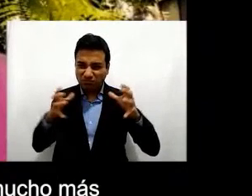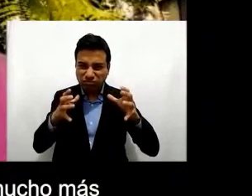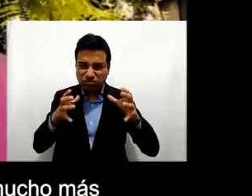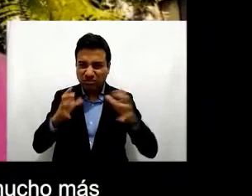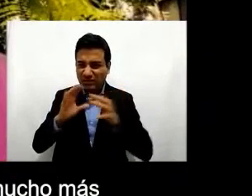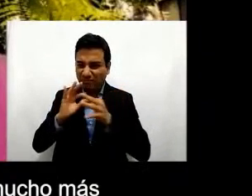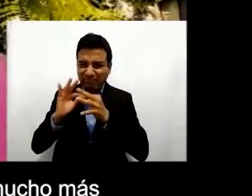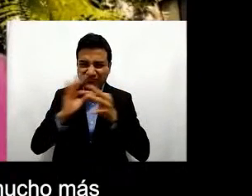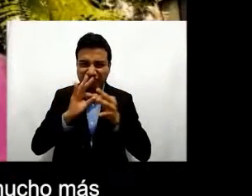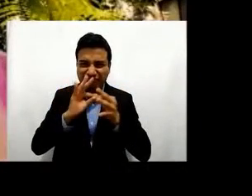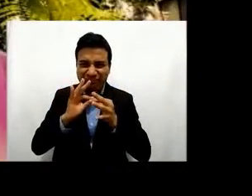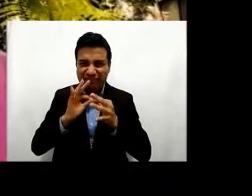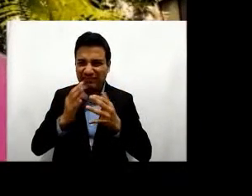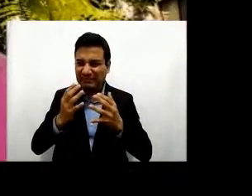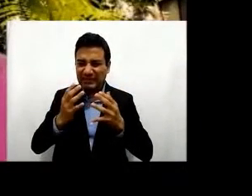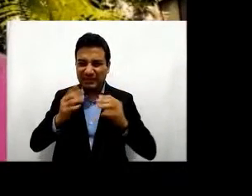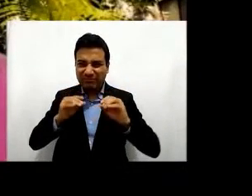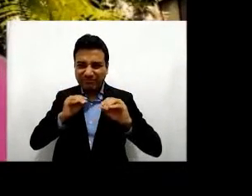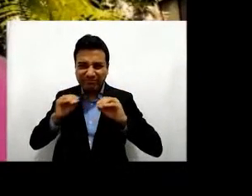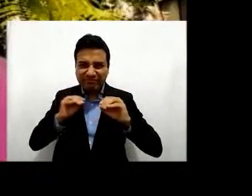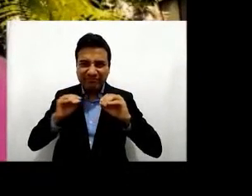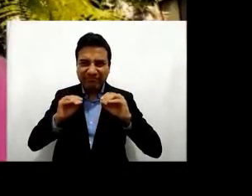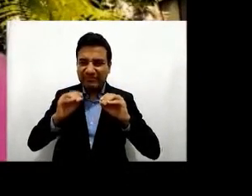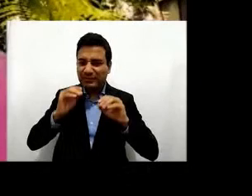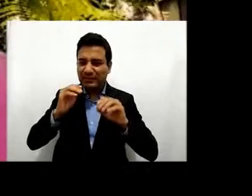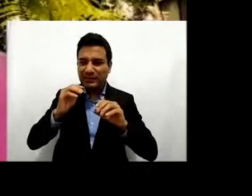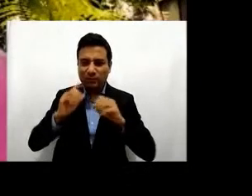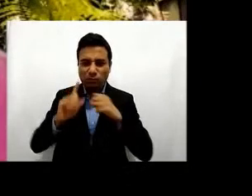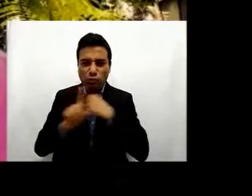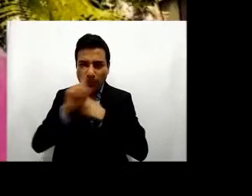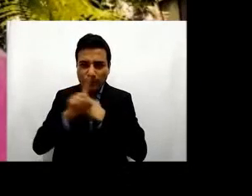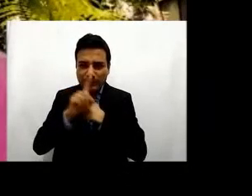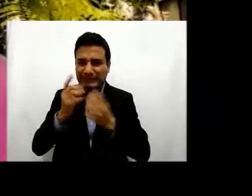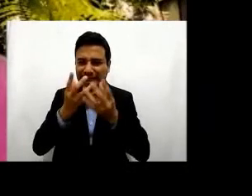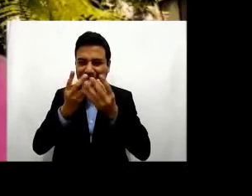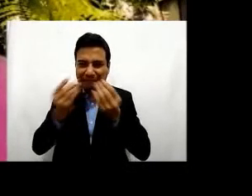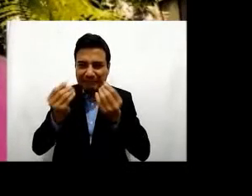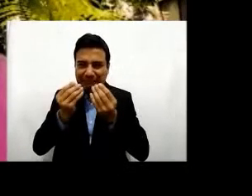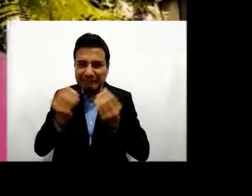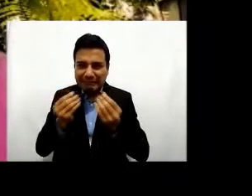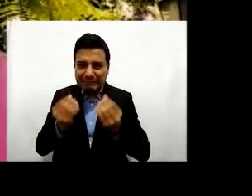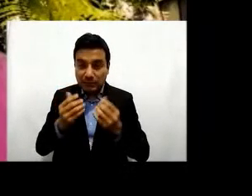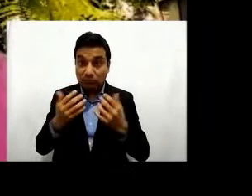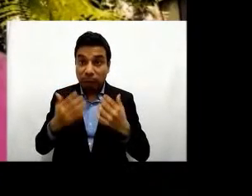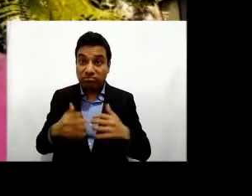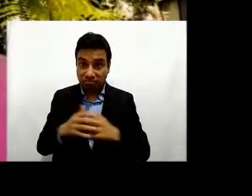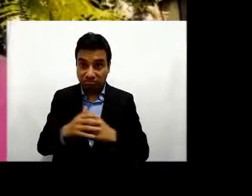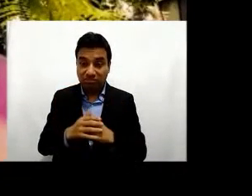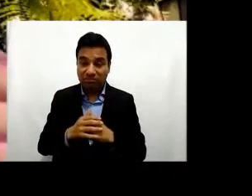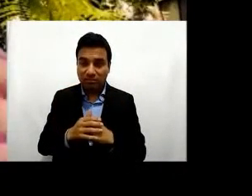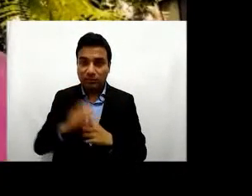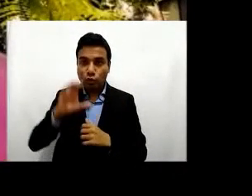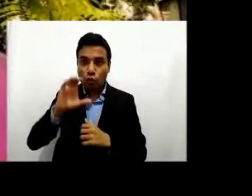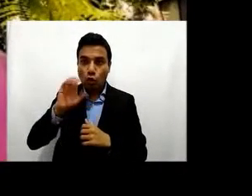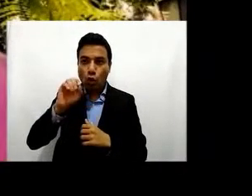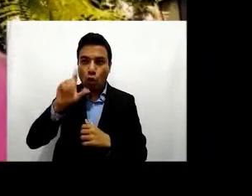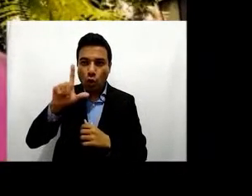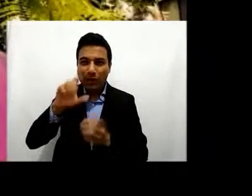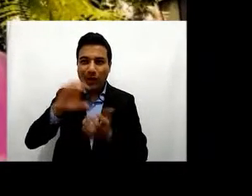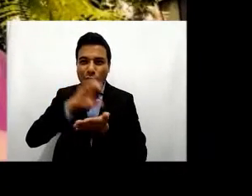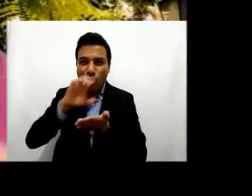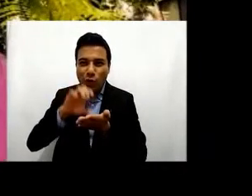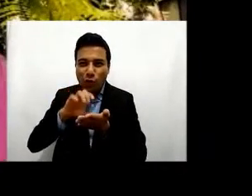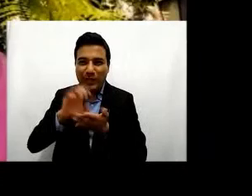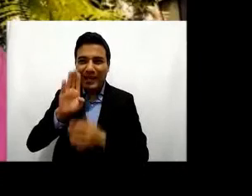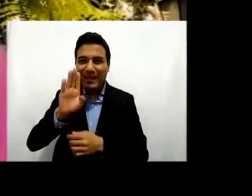mucho más para encontrar soluciones de forma colectiva, a nivel colonia, a nivel barrio, vecinas,